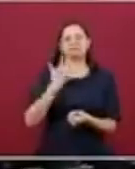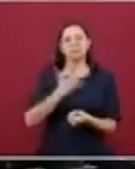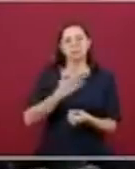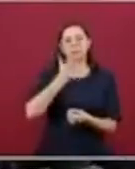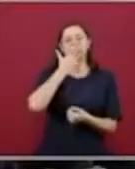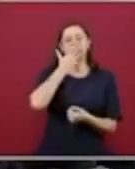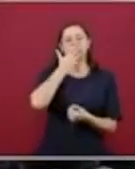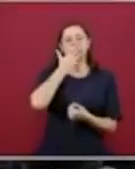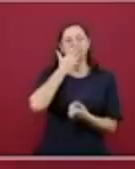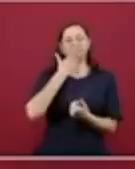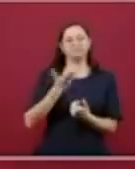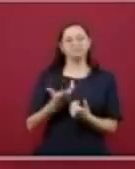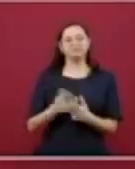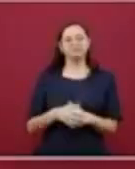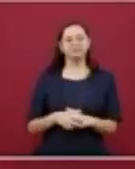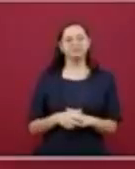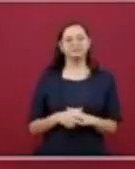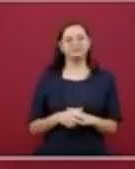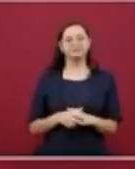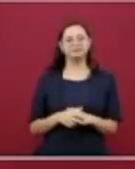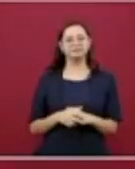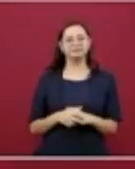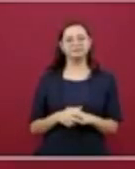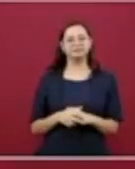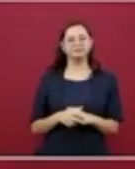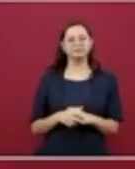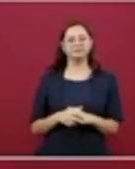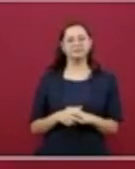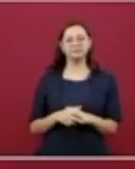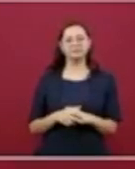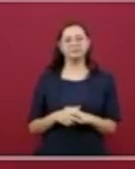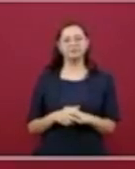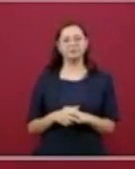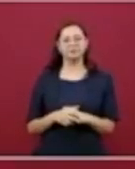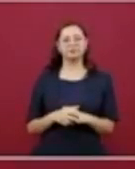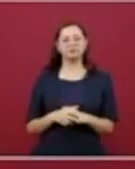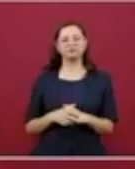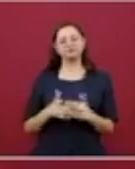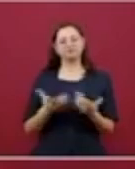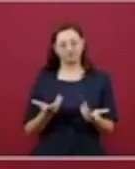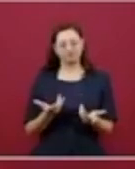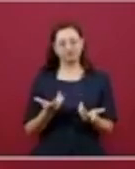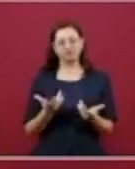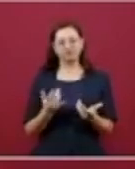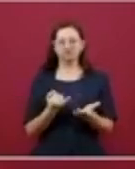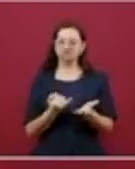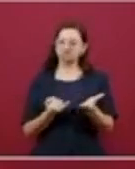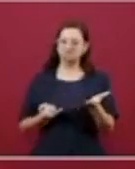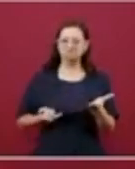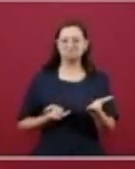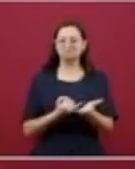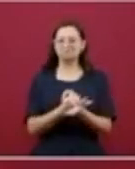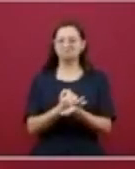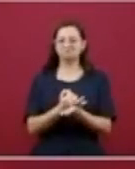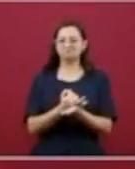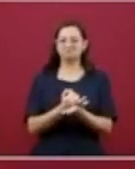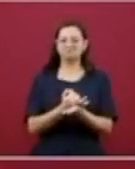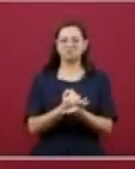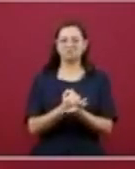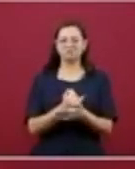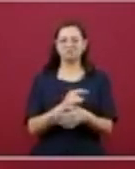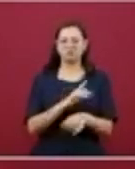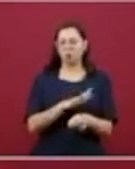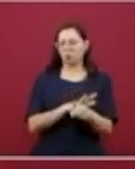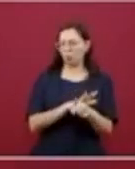más de un siglo de operación. Hemos tomado la decisión de que deje de ser